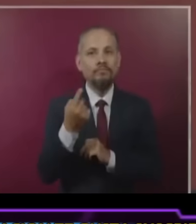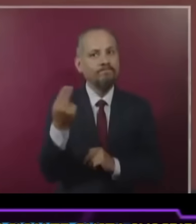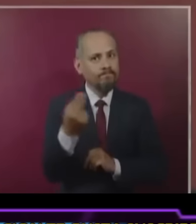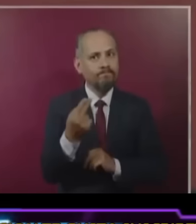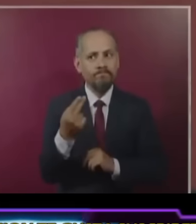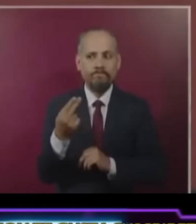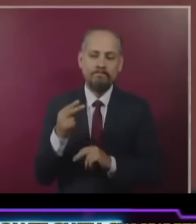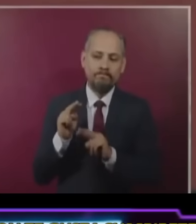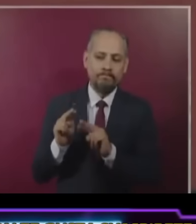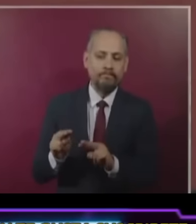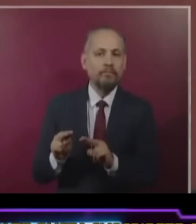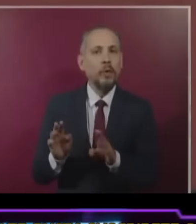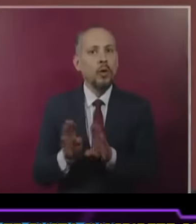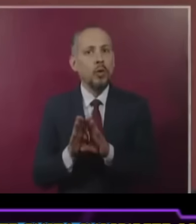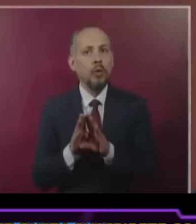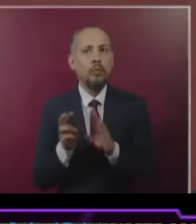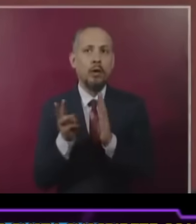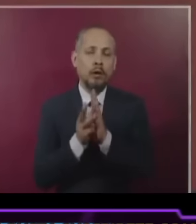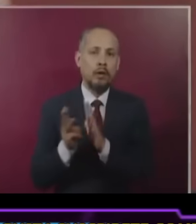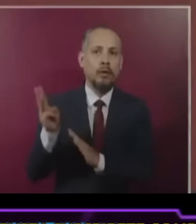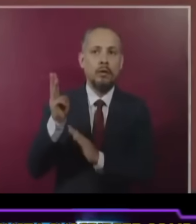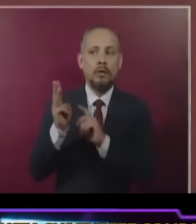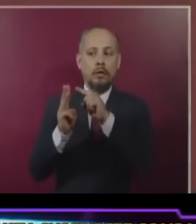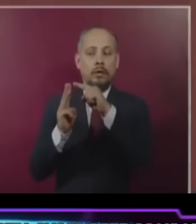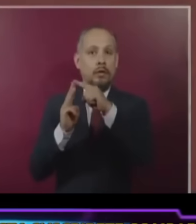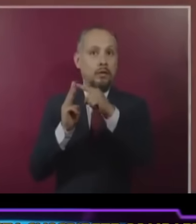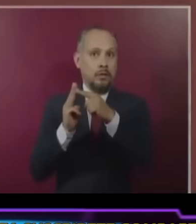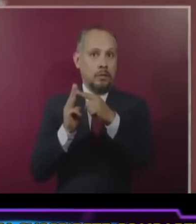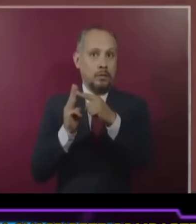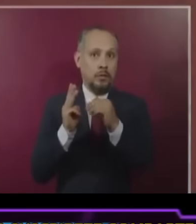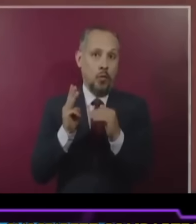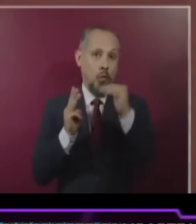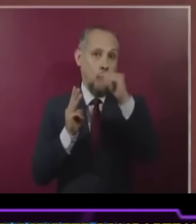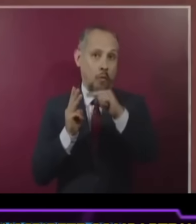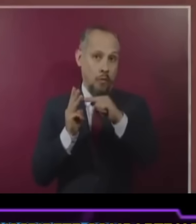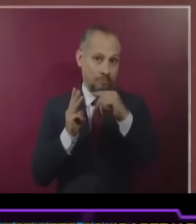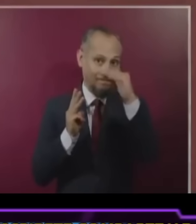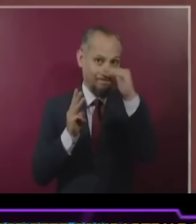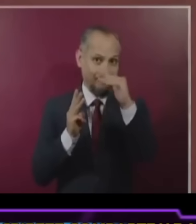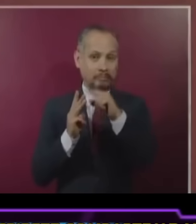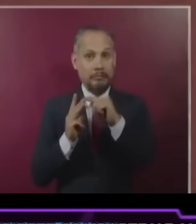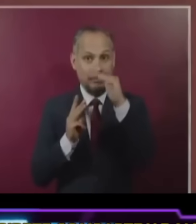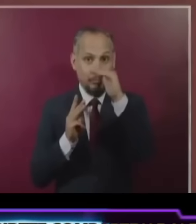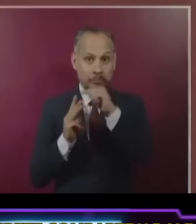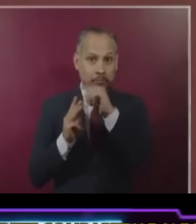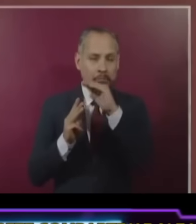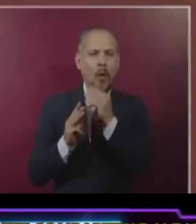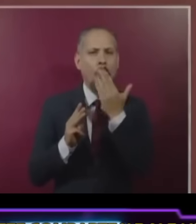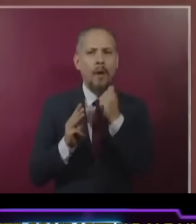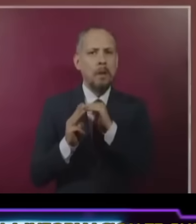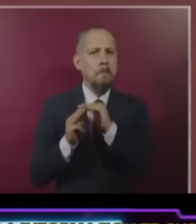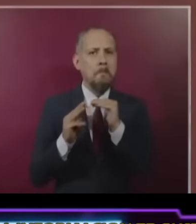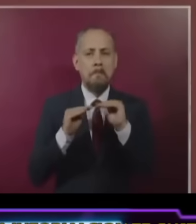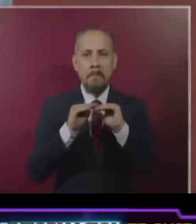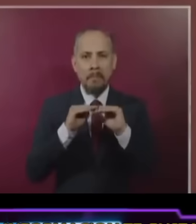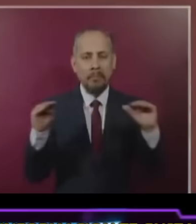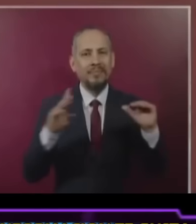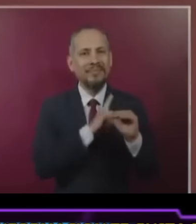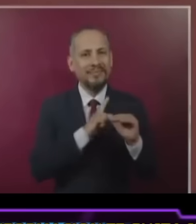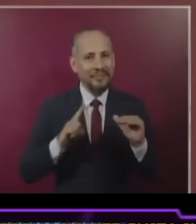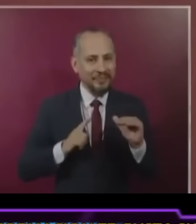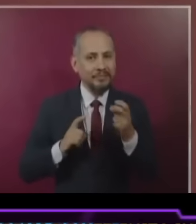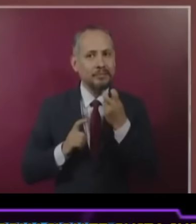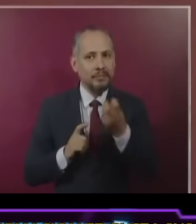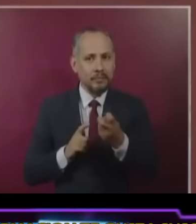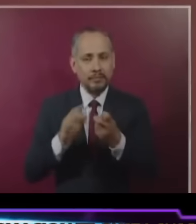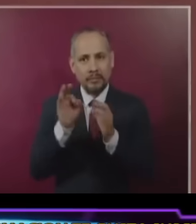puede haber un poder por encima de otros la democracia es la que hemos defendido siempre en morena y la democracia es la